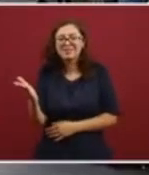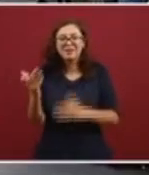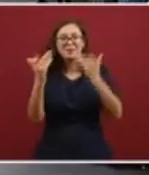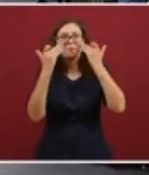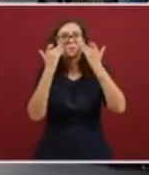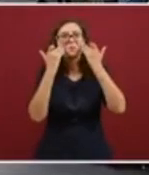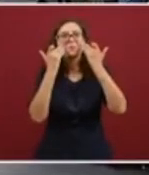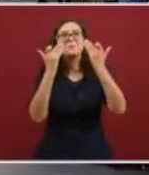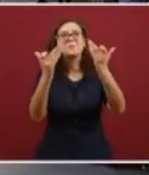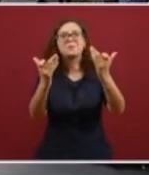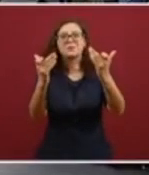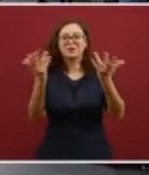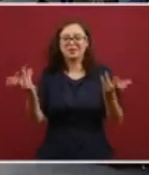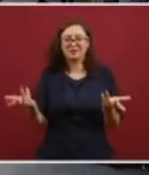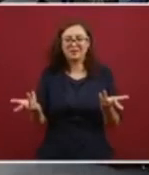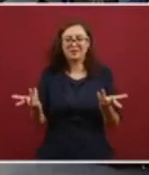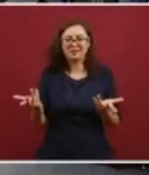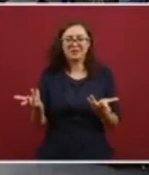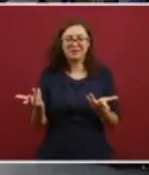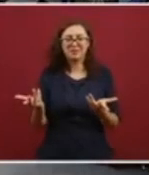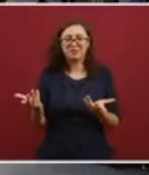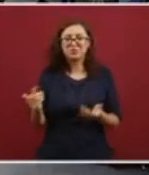protagonistas